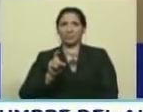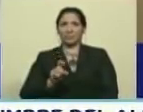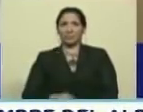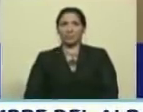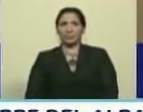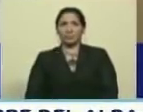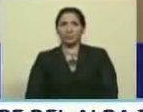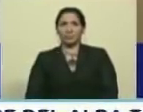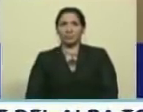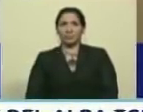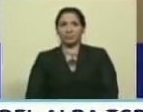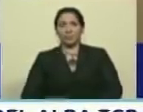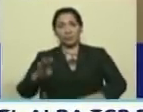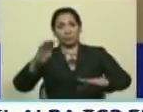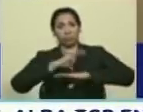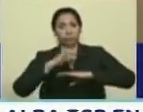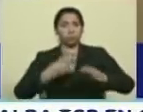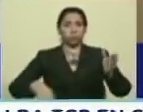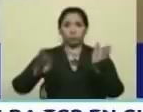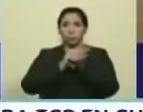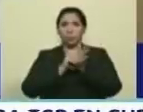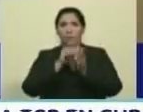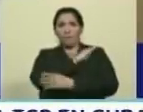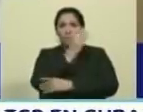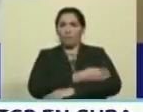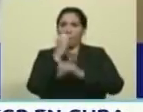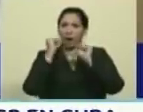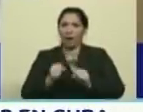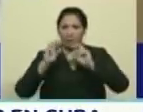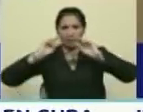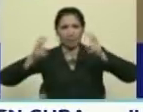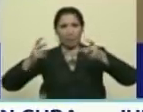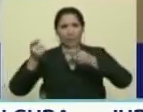de tomar y retomar con fuerza el tema económico.